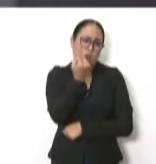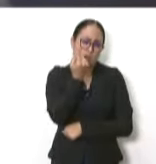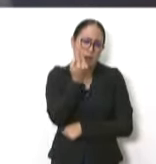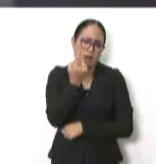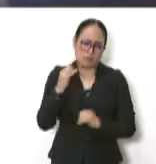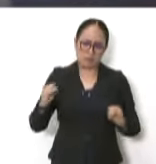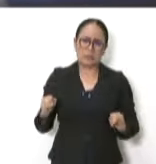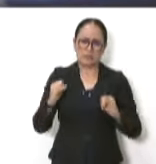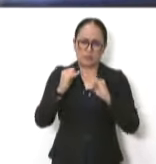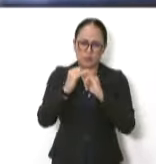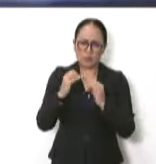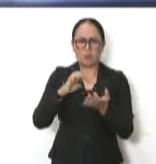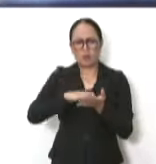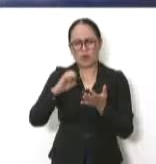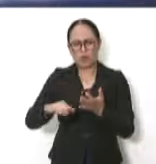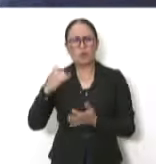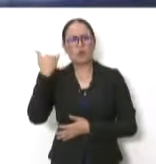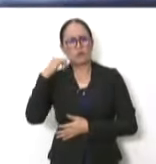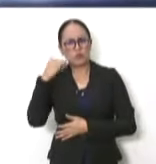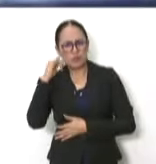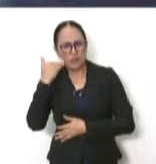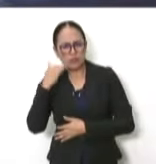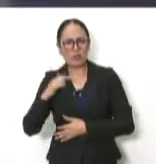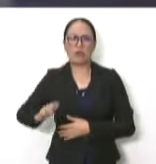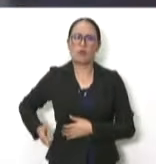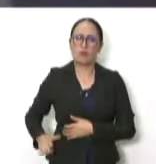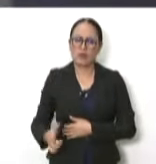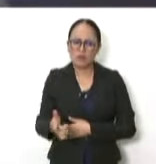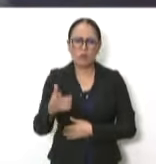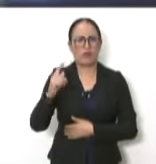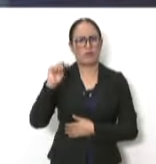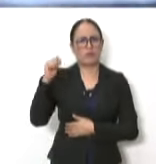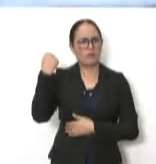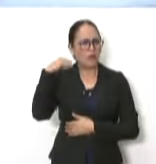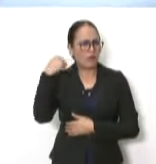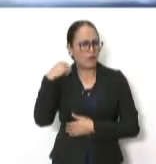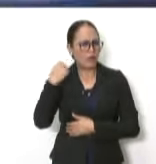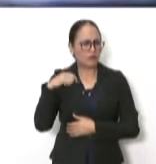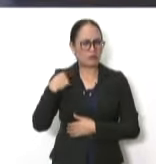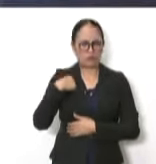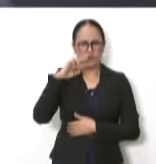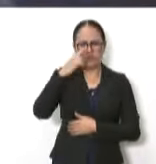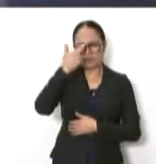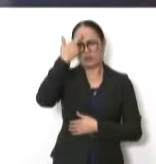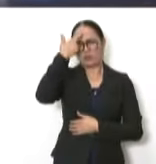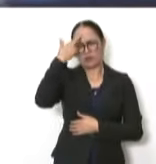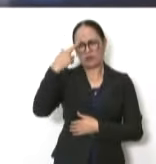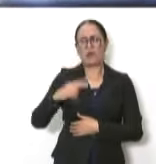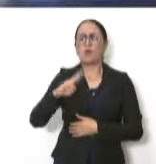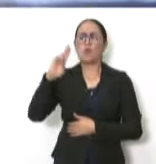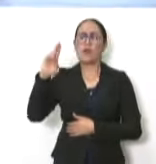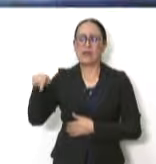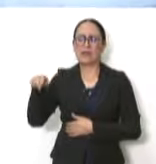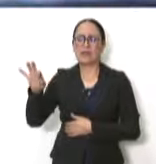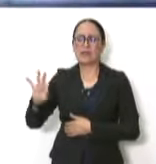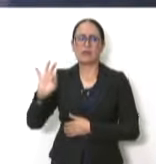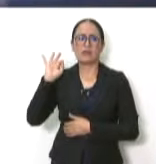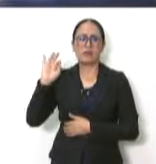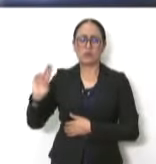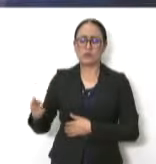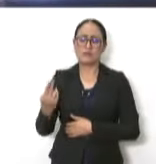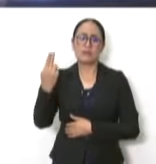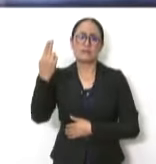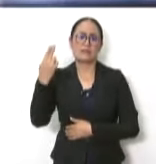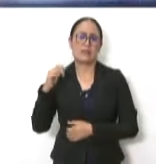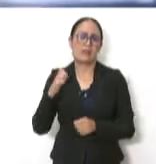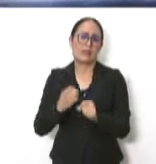otras leyes, la de Yucatán, la de Guanajuato, la de Tabasco, que recuerdo, pues es la universidad pública estatal.